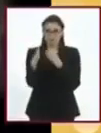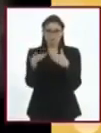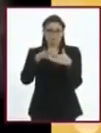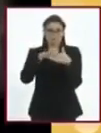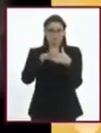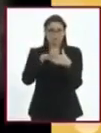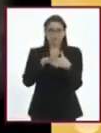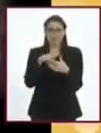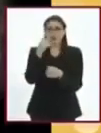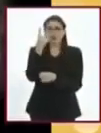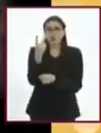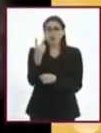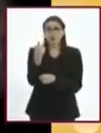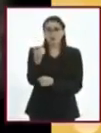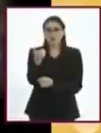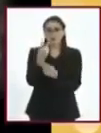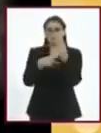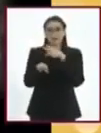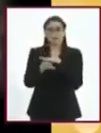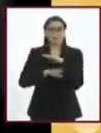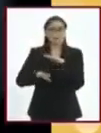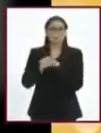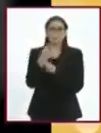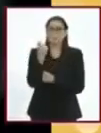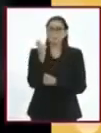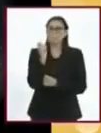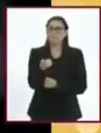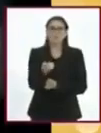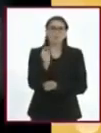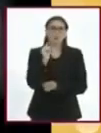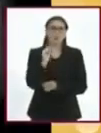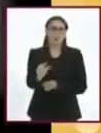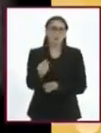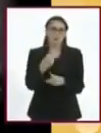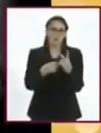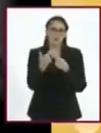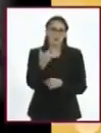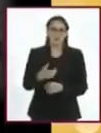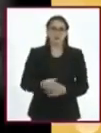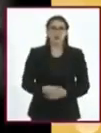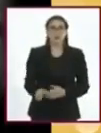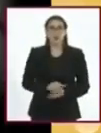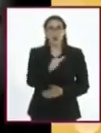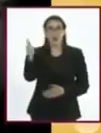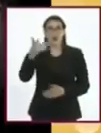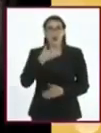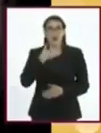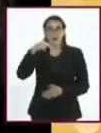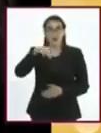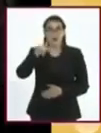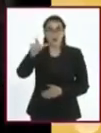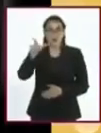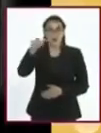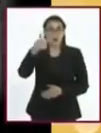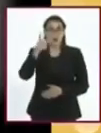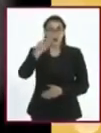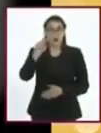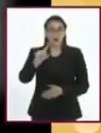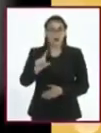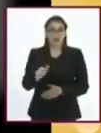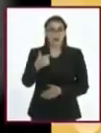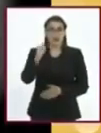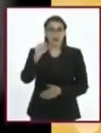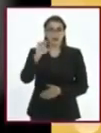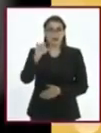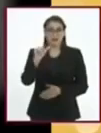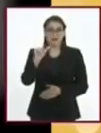salarios mínimos. Por el contrario, el municipio de San Pedro Garza García, en Nuevo León, es considerado el municipio más